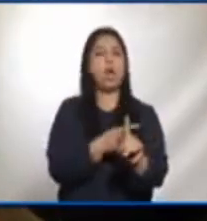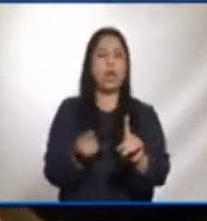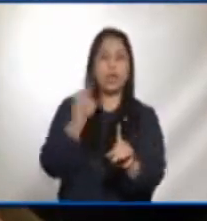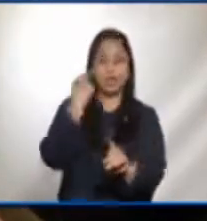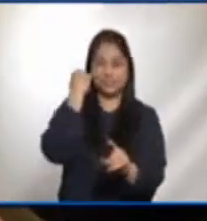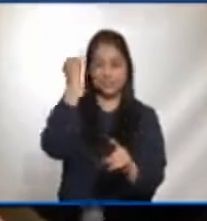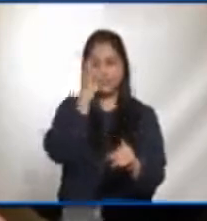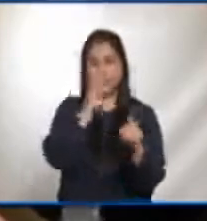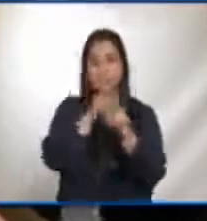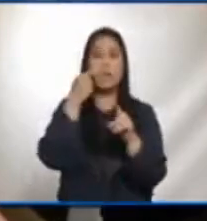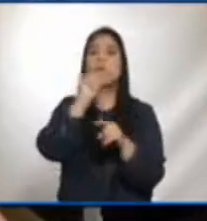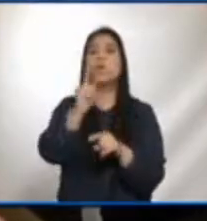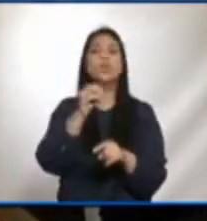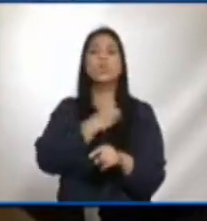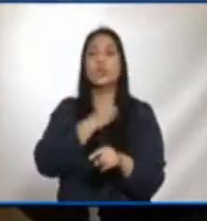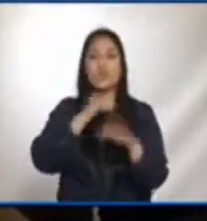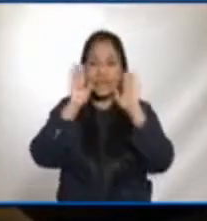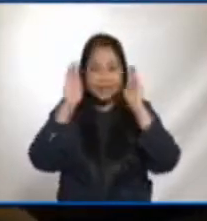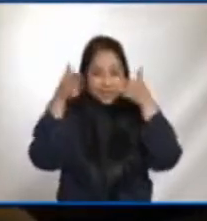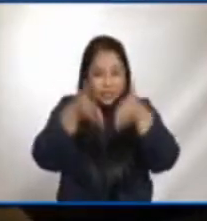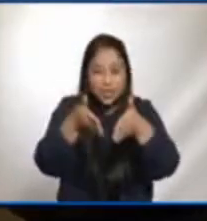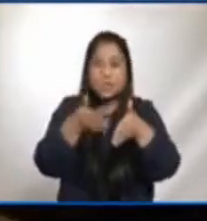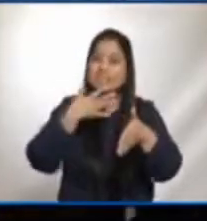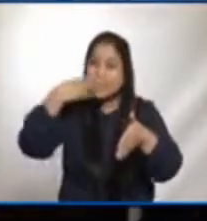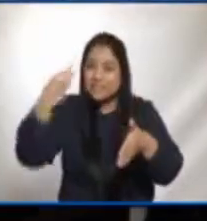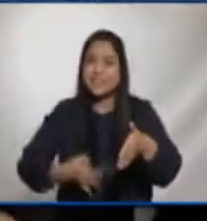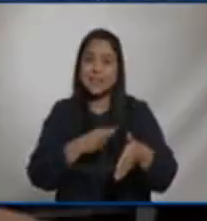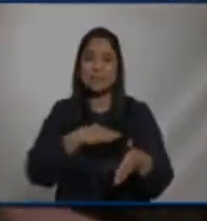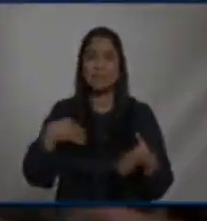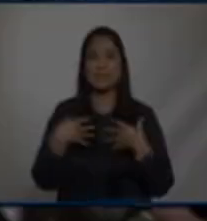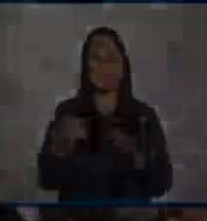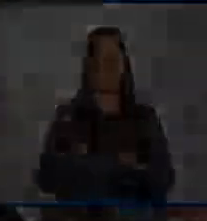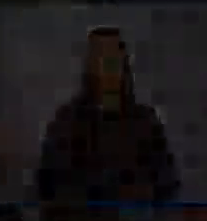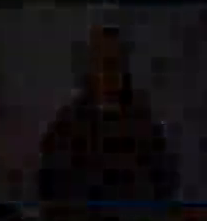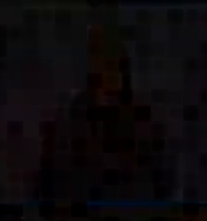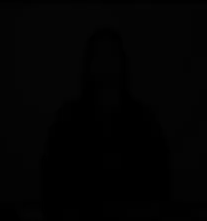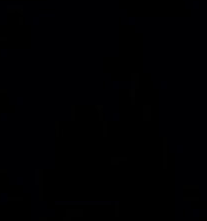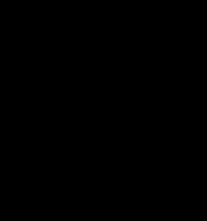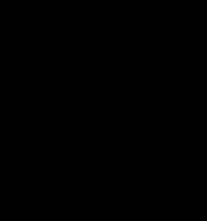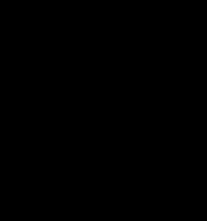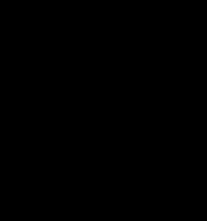en desviar la atención en lo que realmente pasó en el Ministerio de Salud. Gracias, presidente.